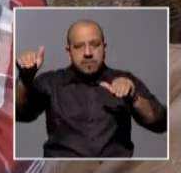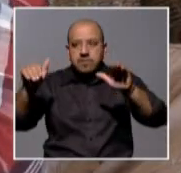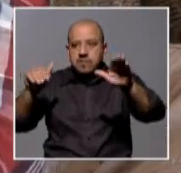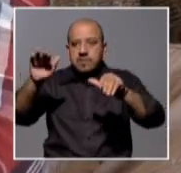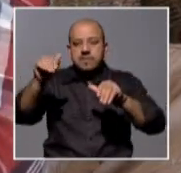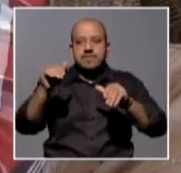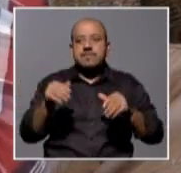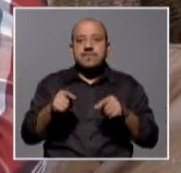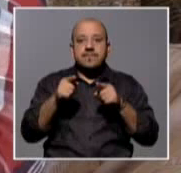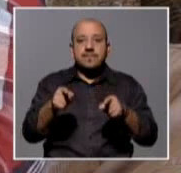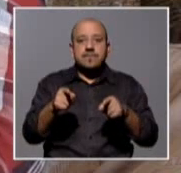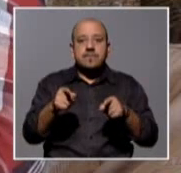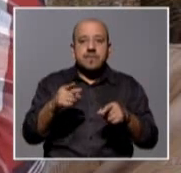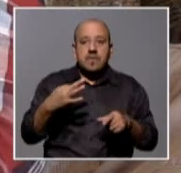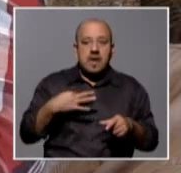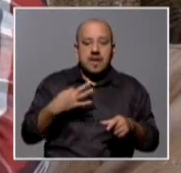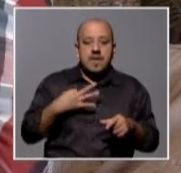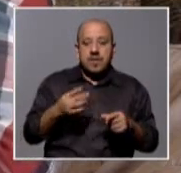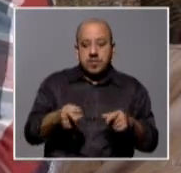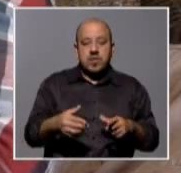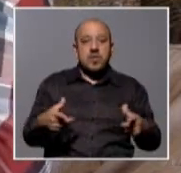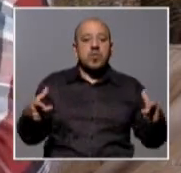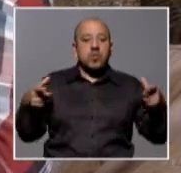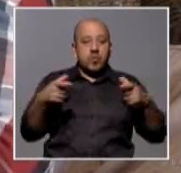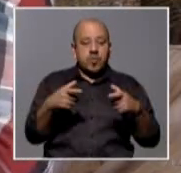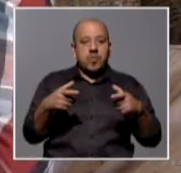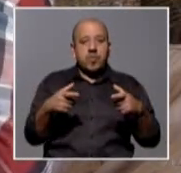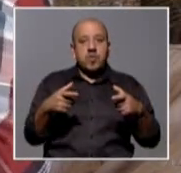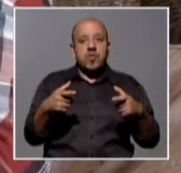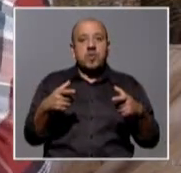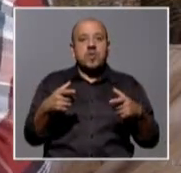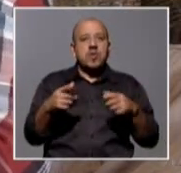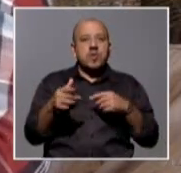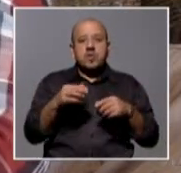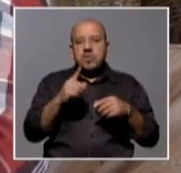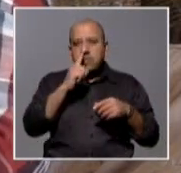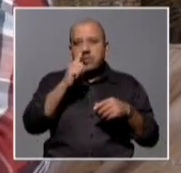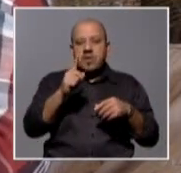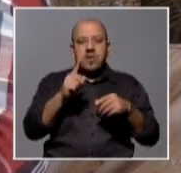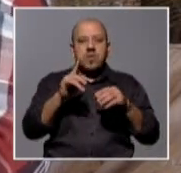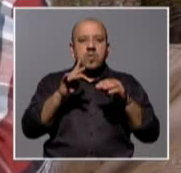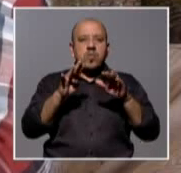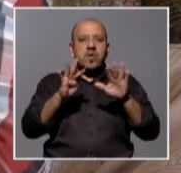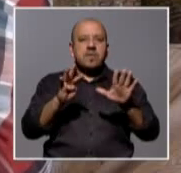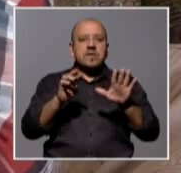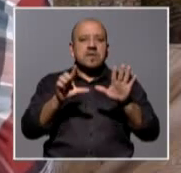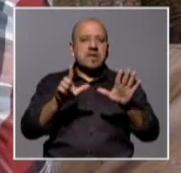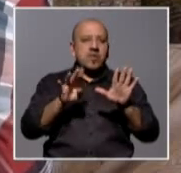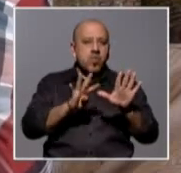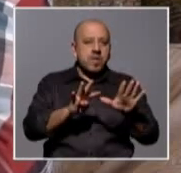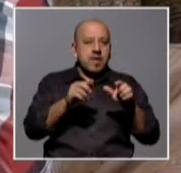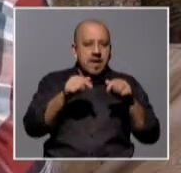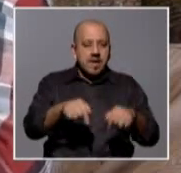bueno, esos primeros años del grupo, hasta que se consolidó, sobre todo sobre el 79, cuando vino